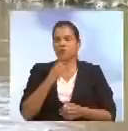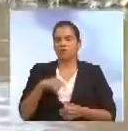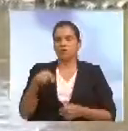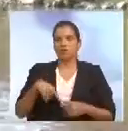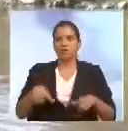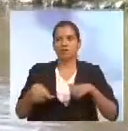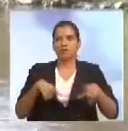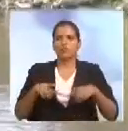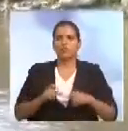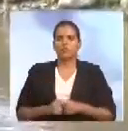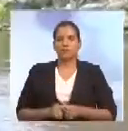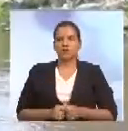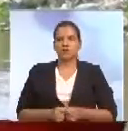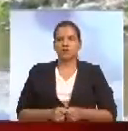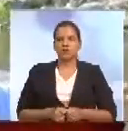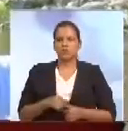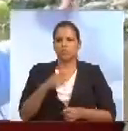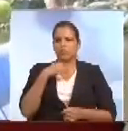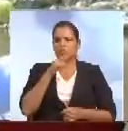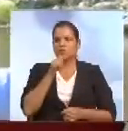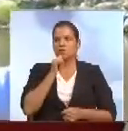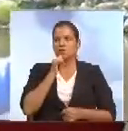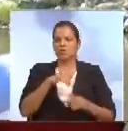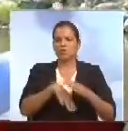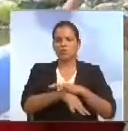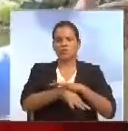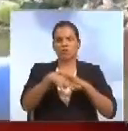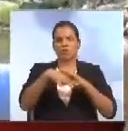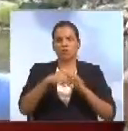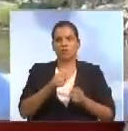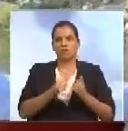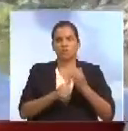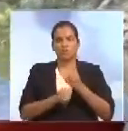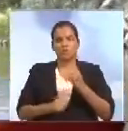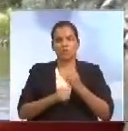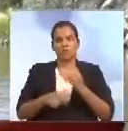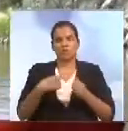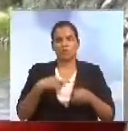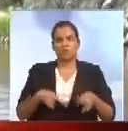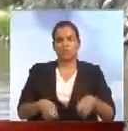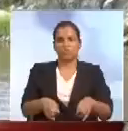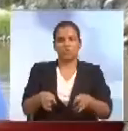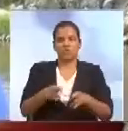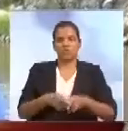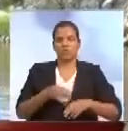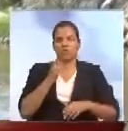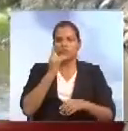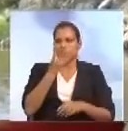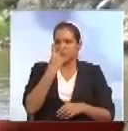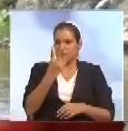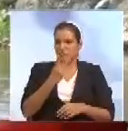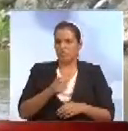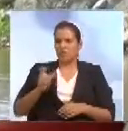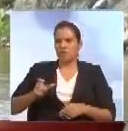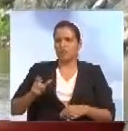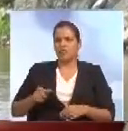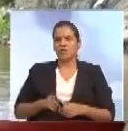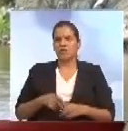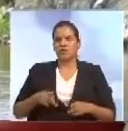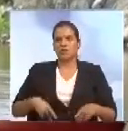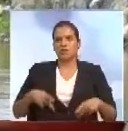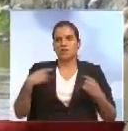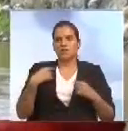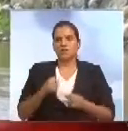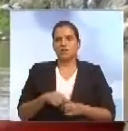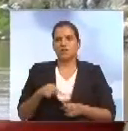los habitantes. Una salida de heces fecales directamente al río Teaune. El impacto ha sido brutal. Mire usted, la población de Vuelta Larga de forma directa